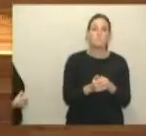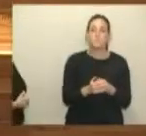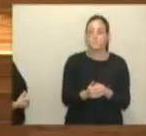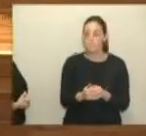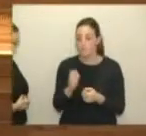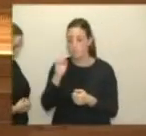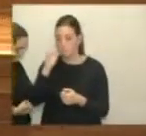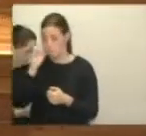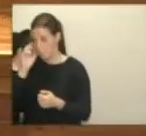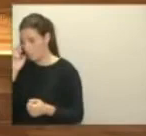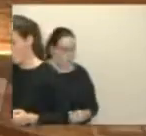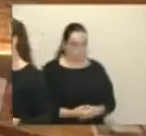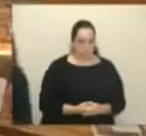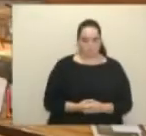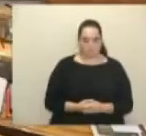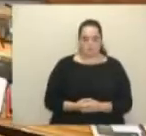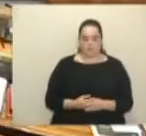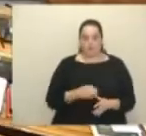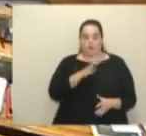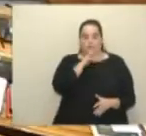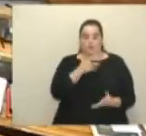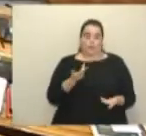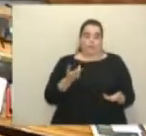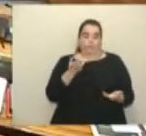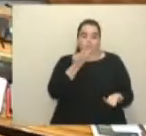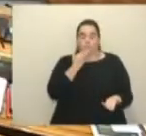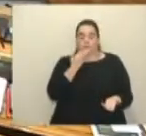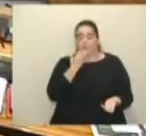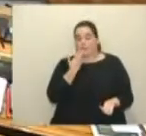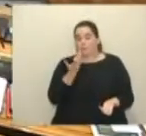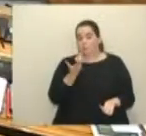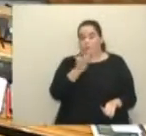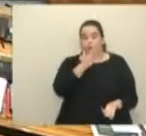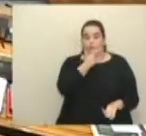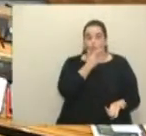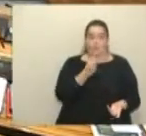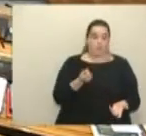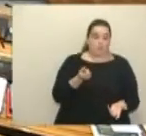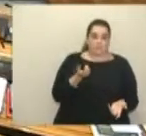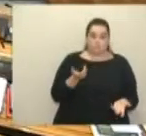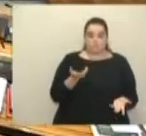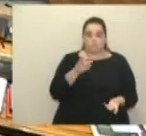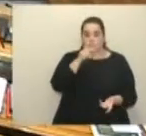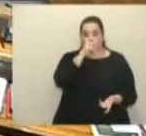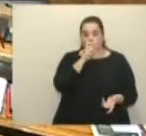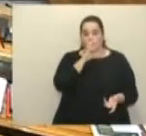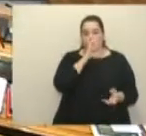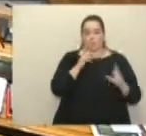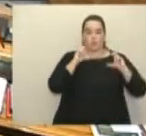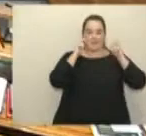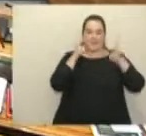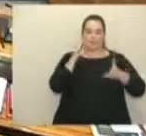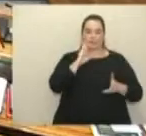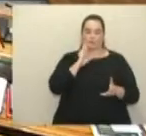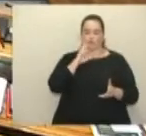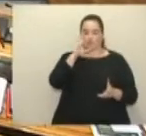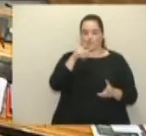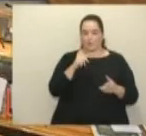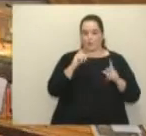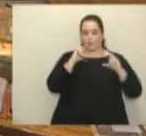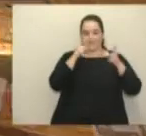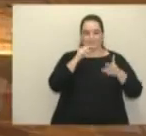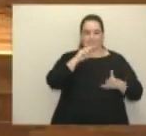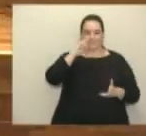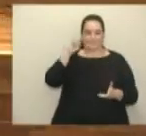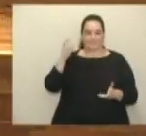hacer ahora aludir a ejemplos que serían facilísimos en relación con los múltiples casos de corrupción que anidan precisamente los